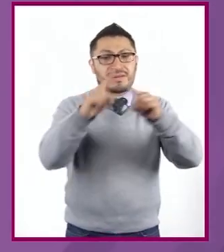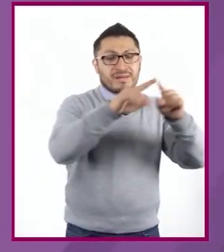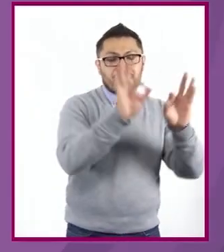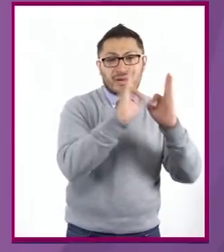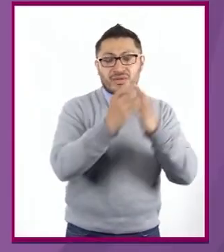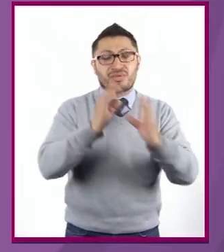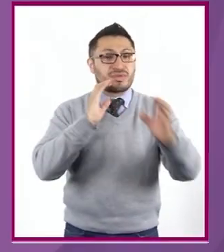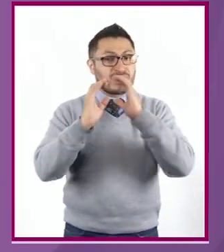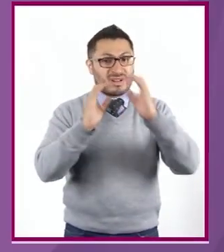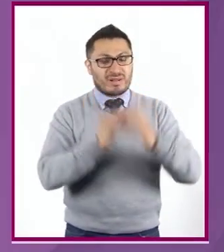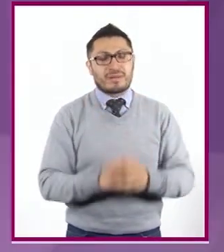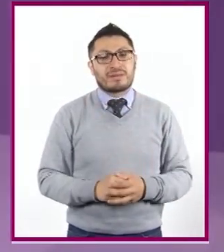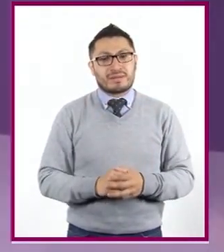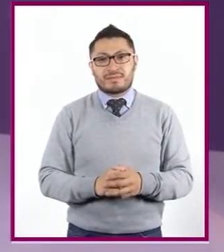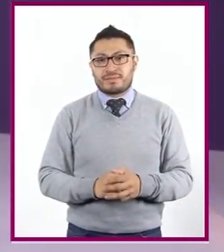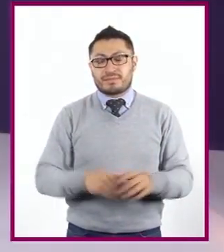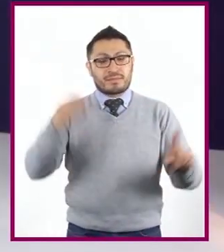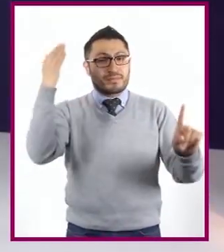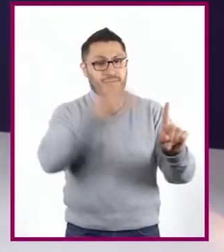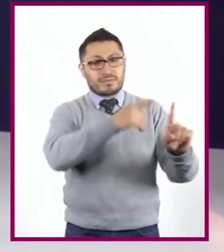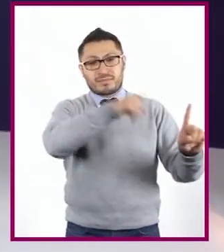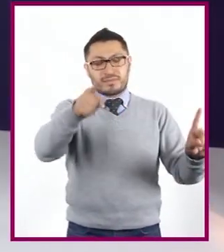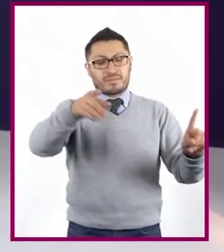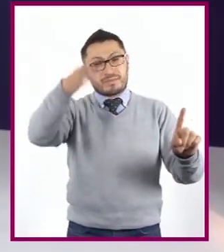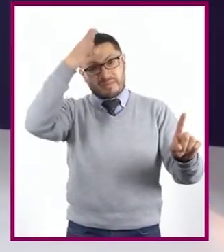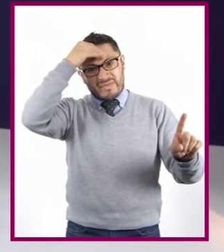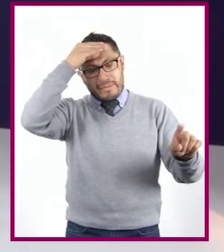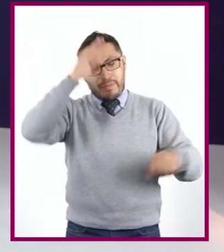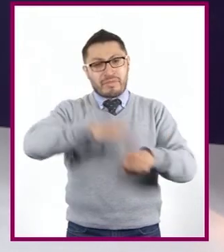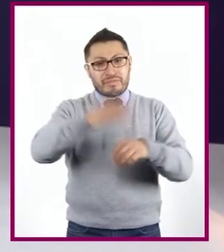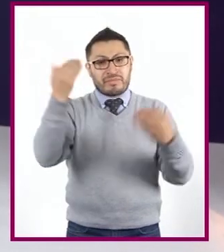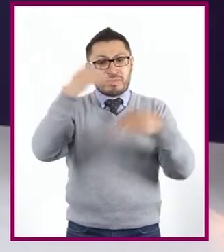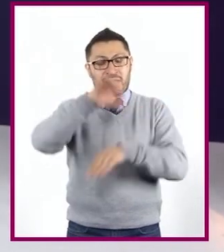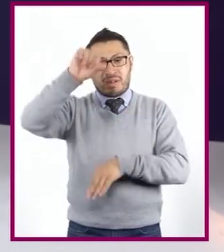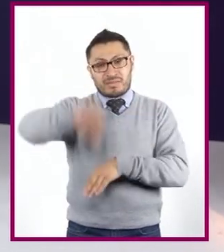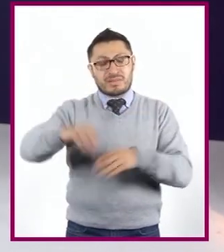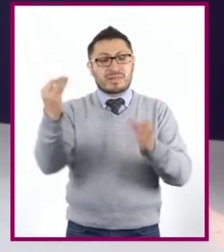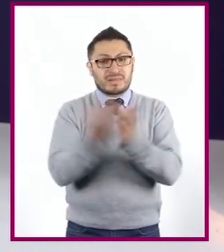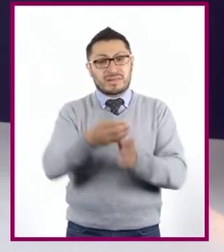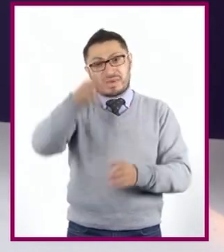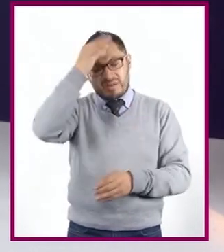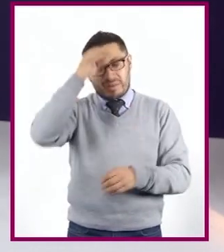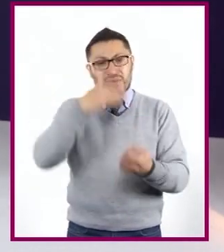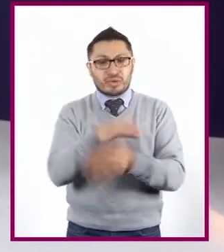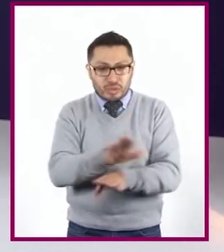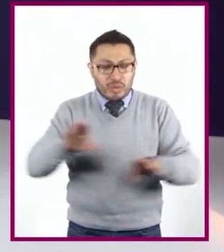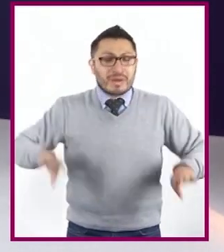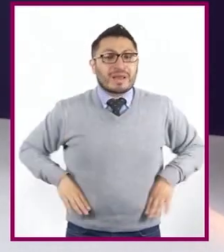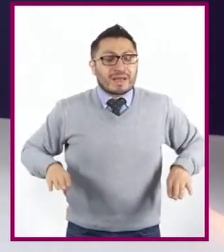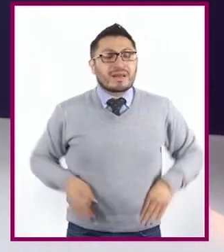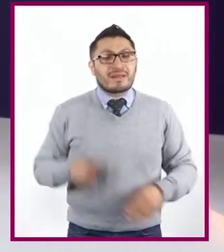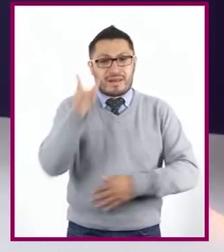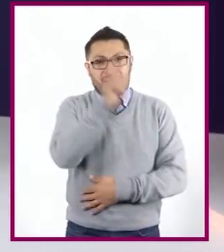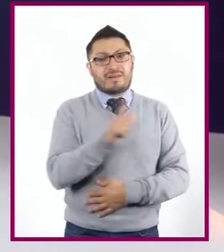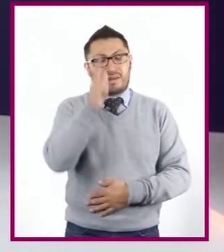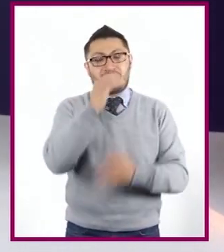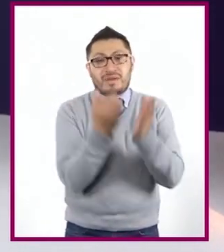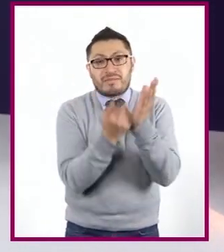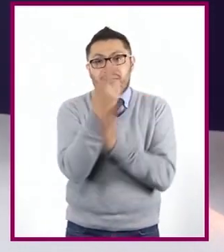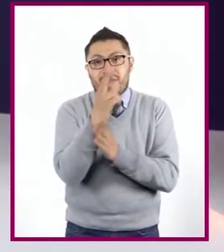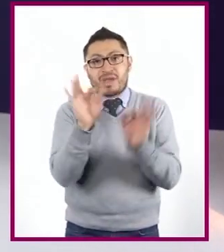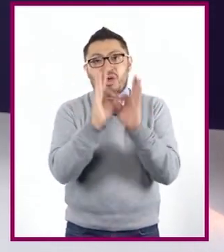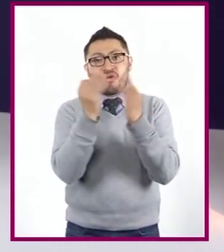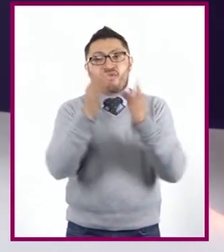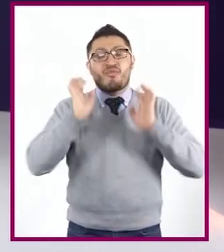medios, a fin de que puedan enriquecer más lo que aprendieron aquí sobre las características del lenguaje con mayor nivel